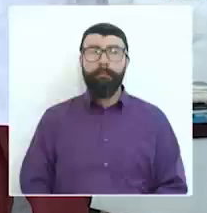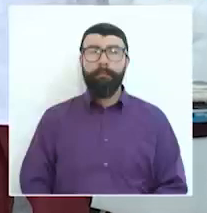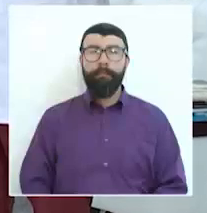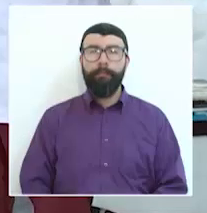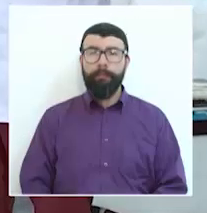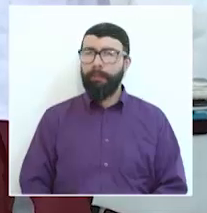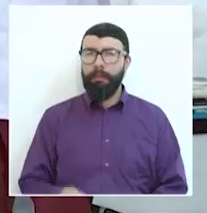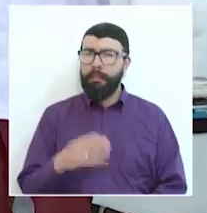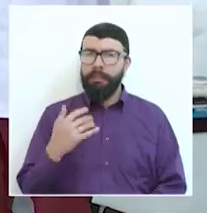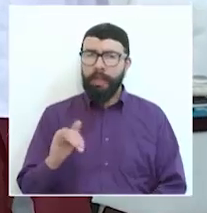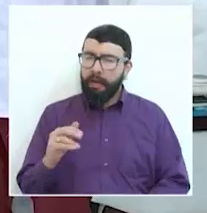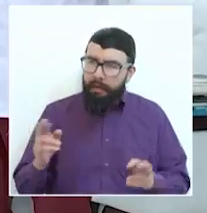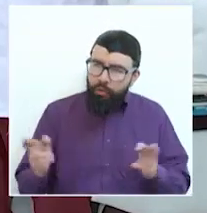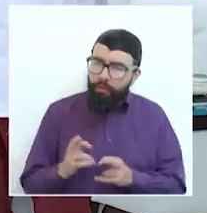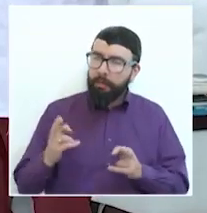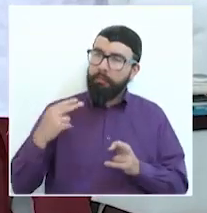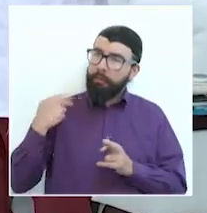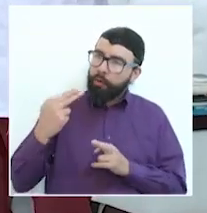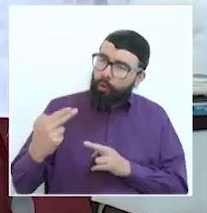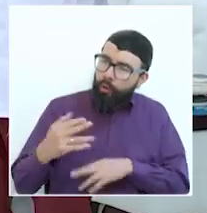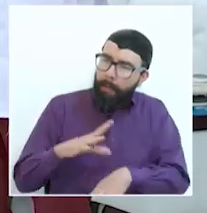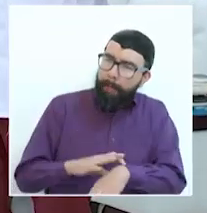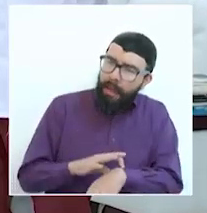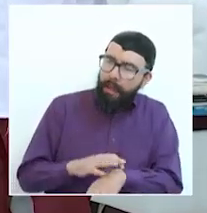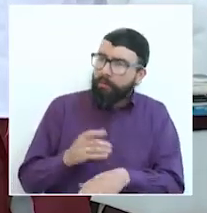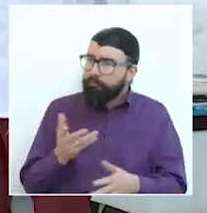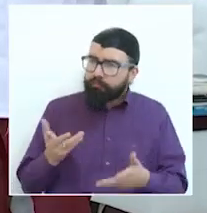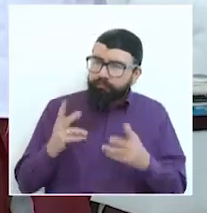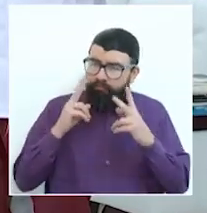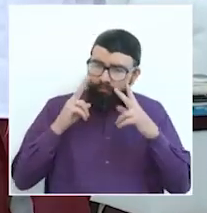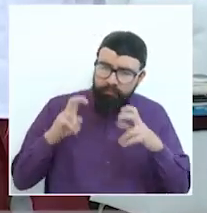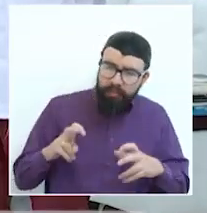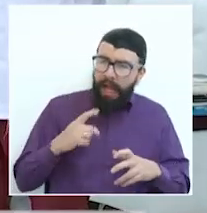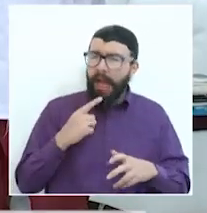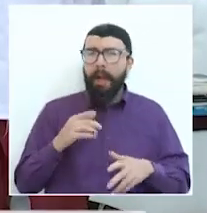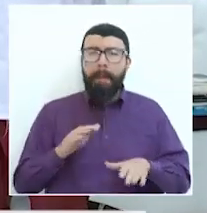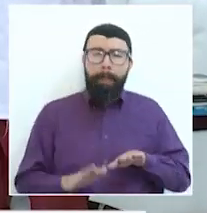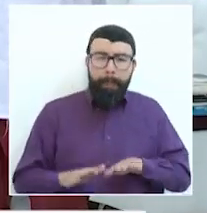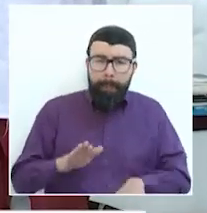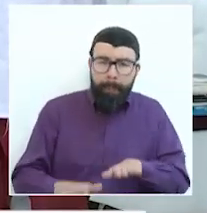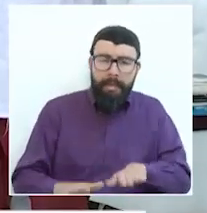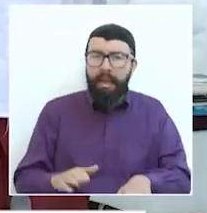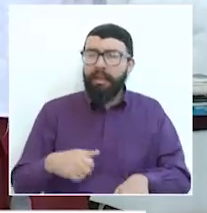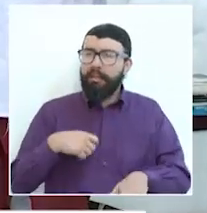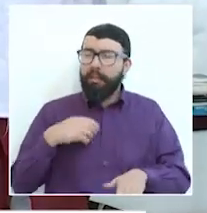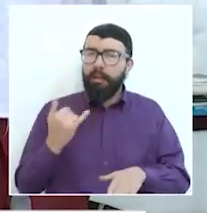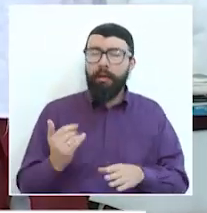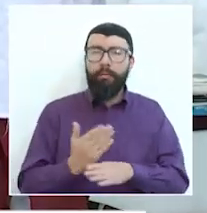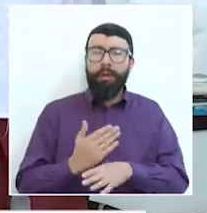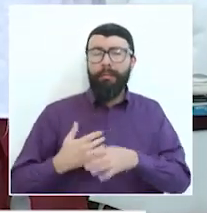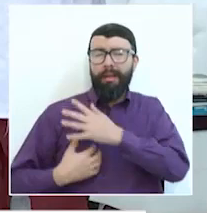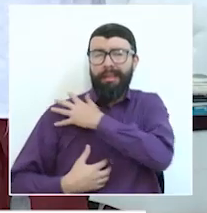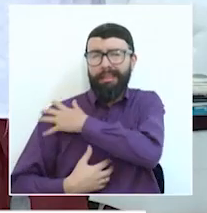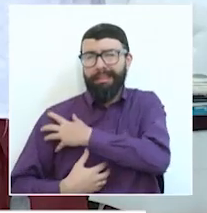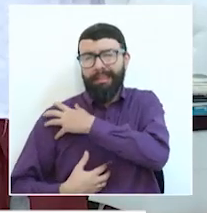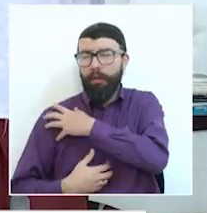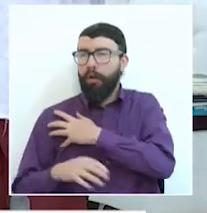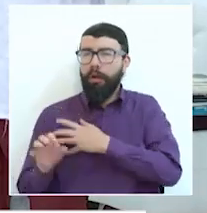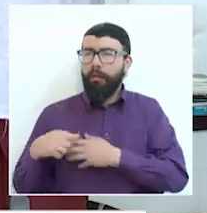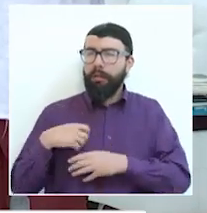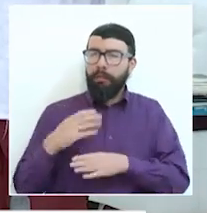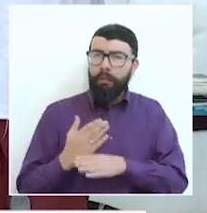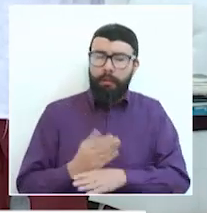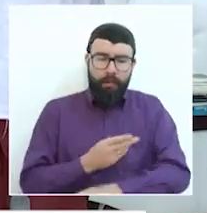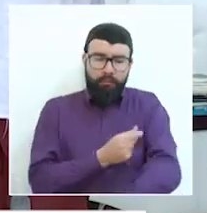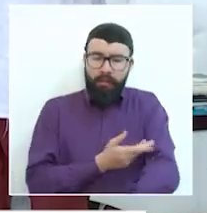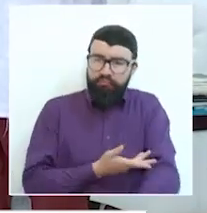Después de todo ese resumen de historia clínica que ya ustedes han visto, que los pies, que ahora tiene un problema en el hombro, que el tema de la presión arterial,